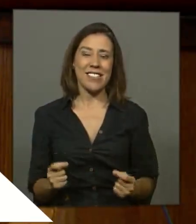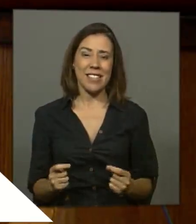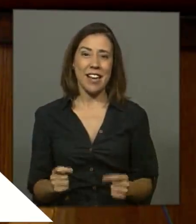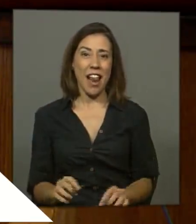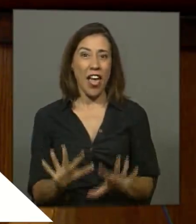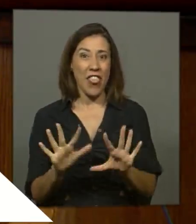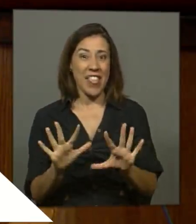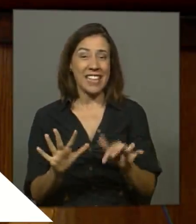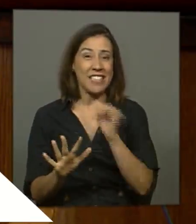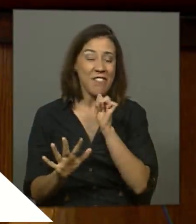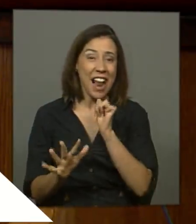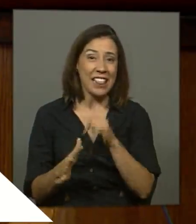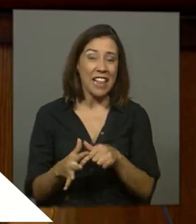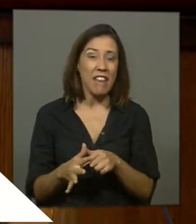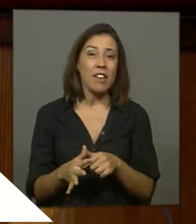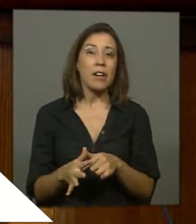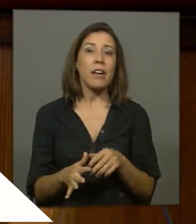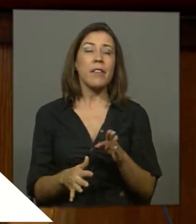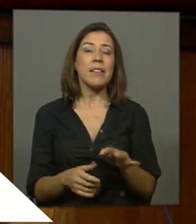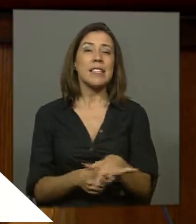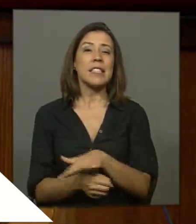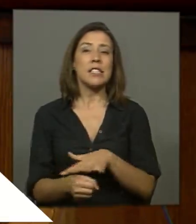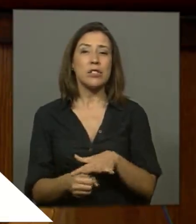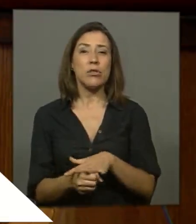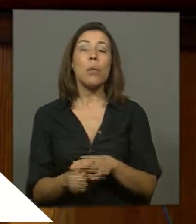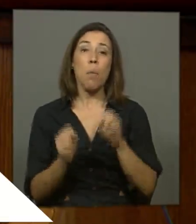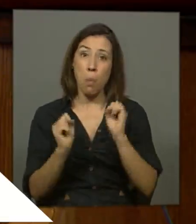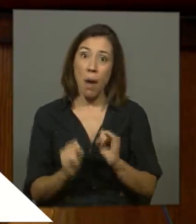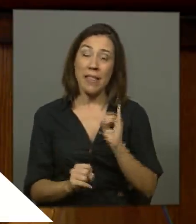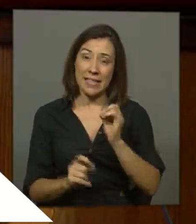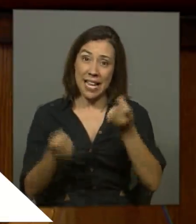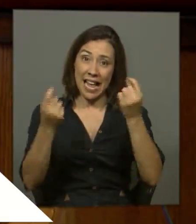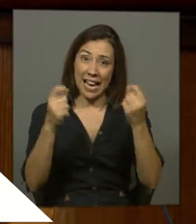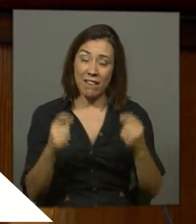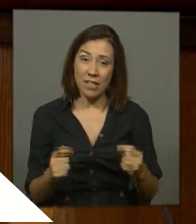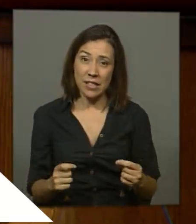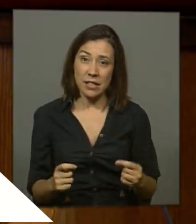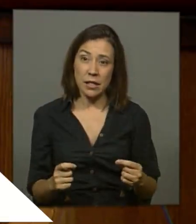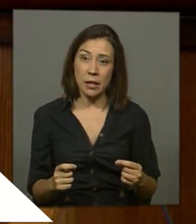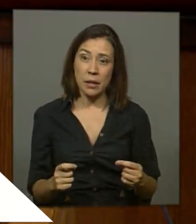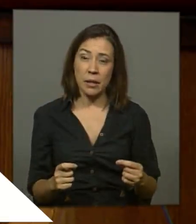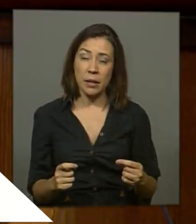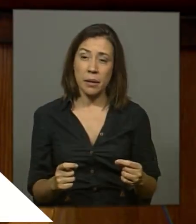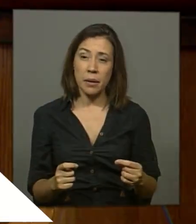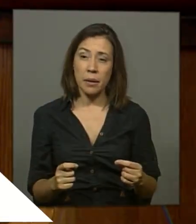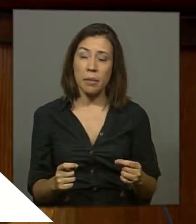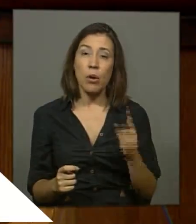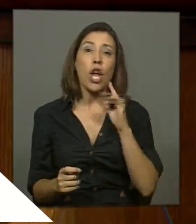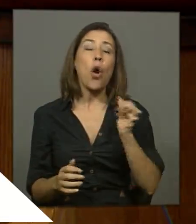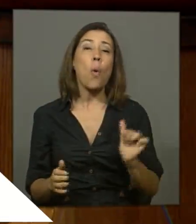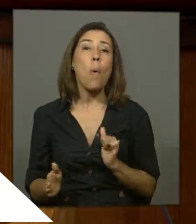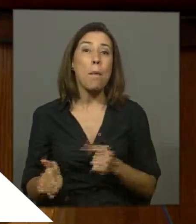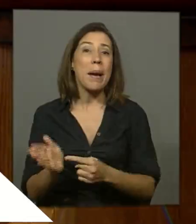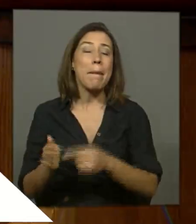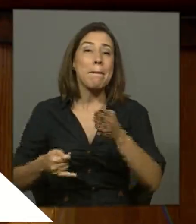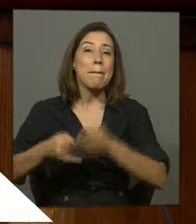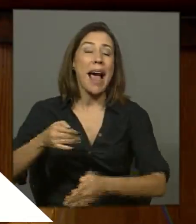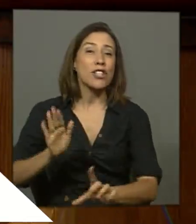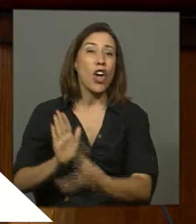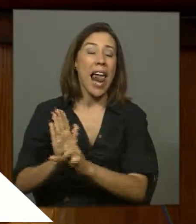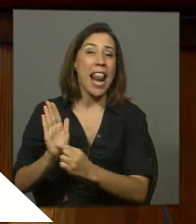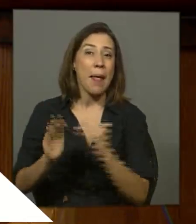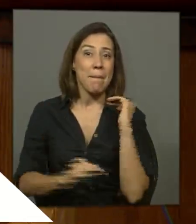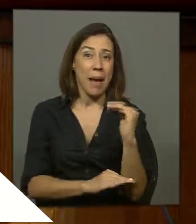10 casos restantes correspondía situaciones que si podían ser revisables para dentro por estar dentro del plazo